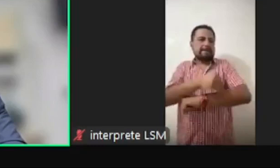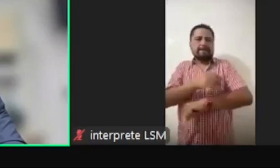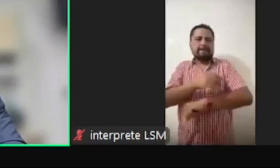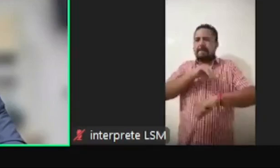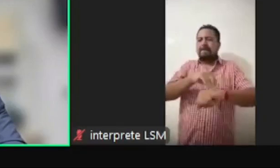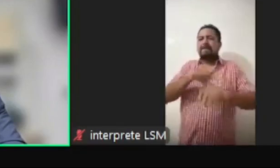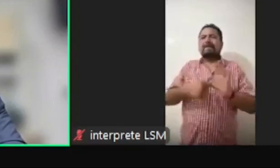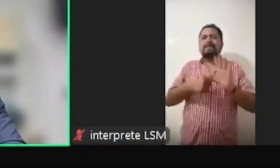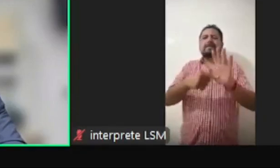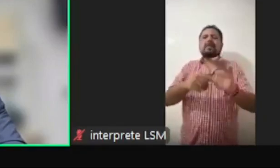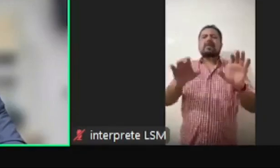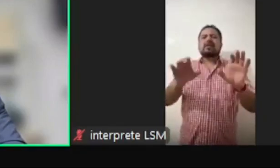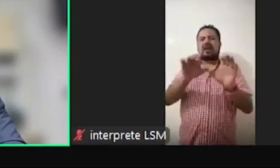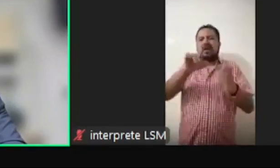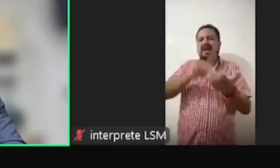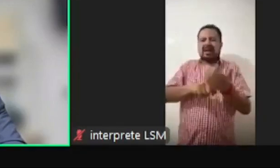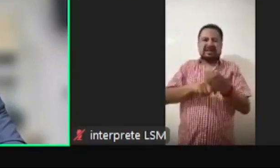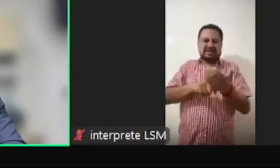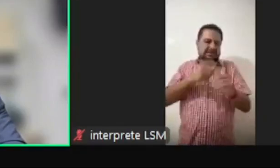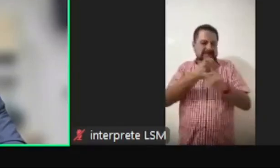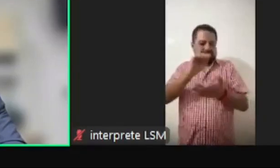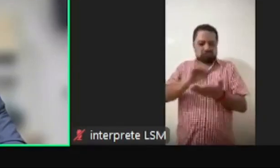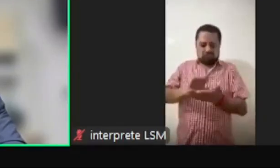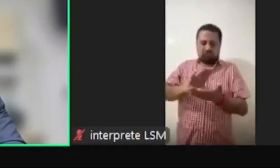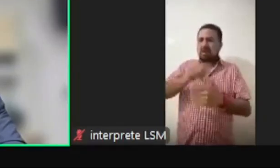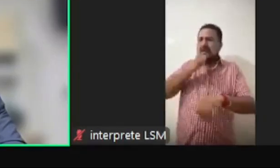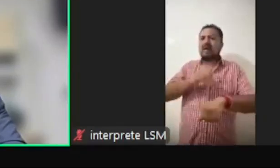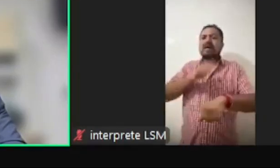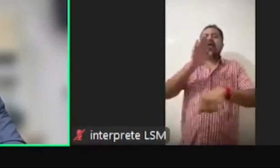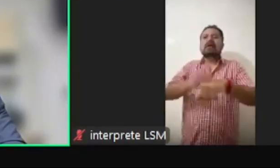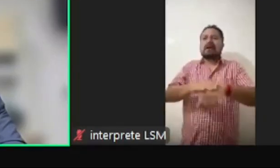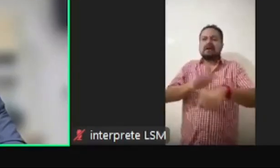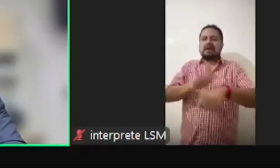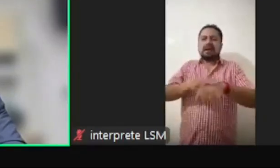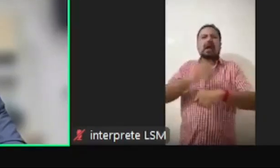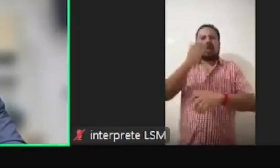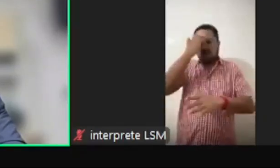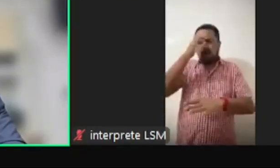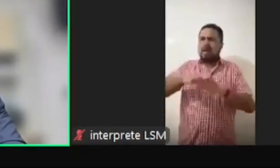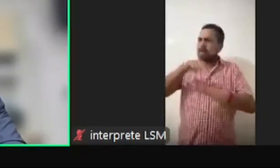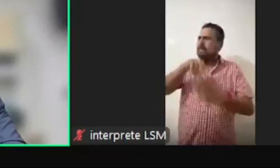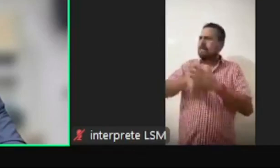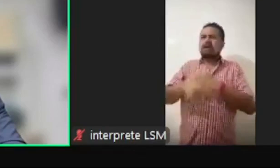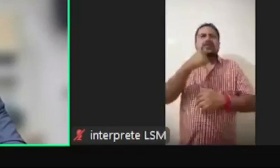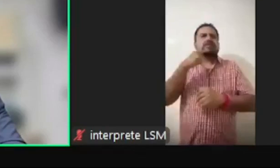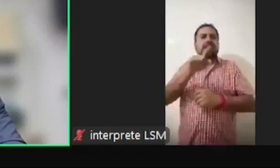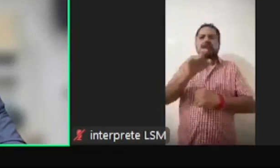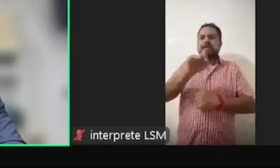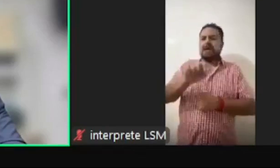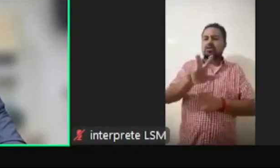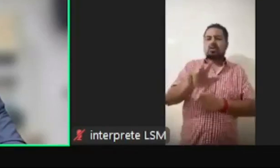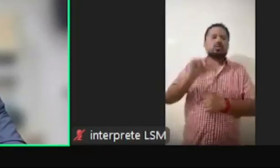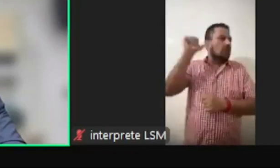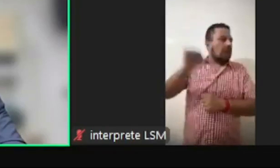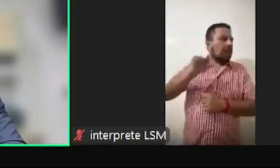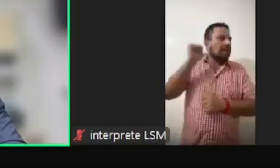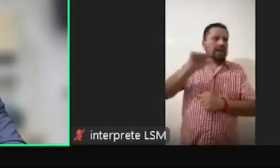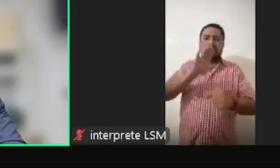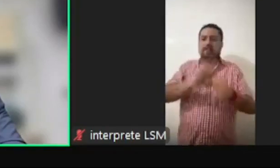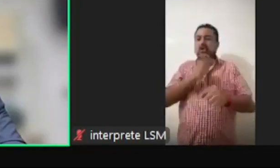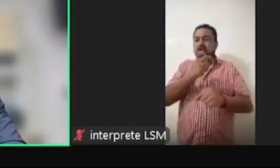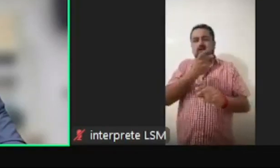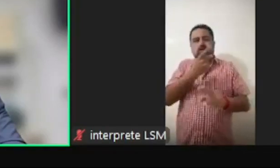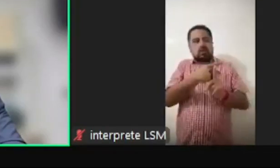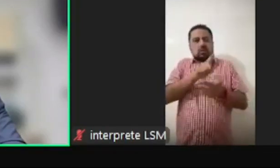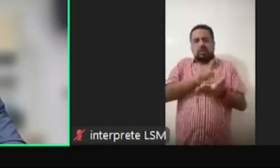de las constancias del expediente se advierte que el actor manifiesta tener conocimiento del acto reclamado el 28 de abril, por lo que su derecho para